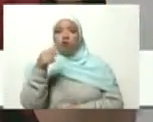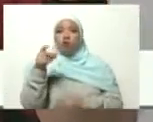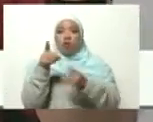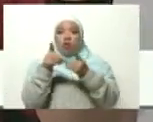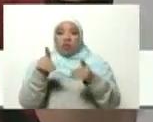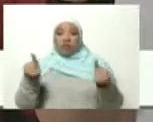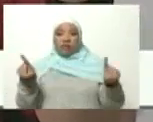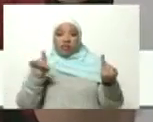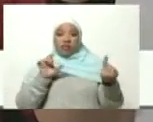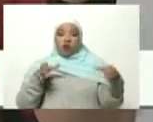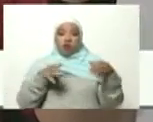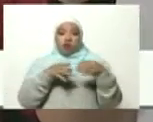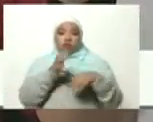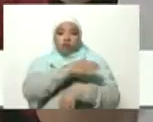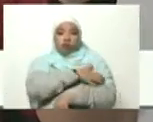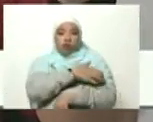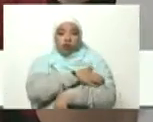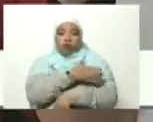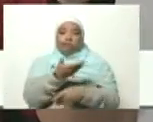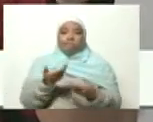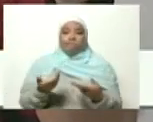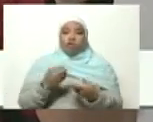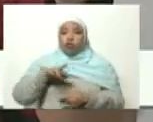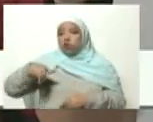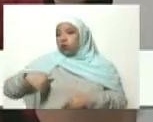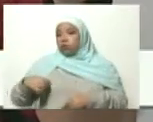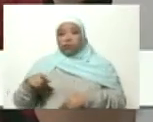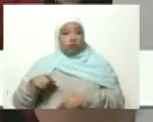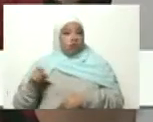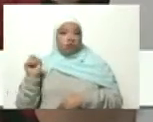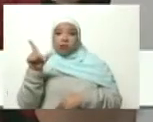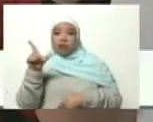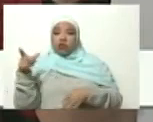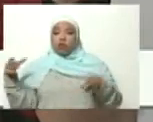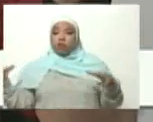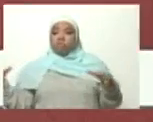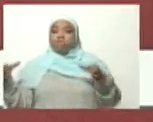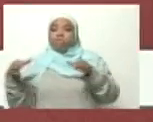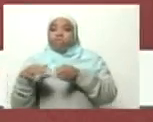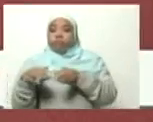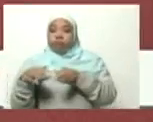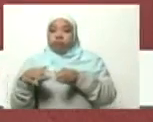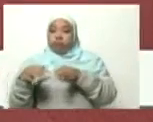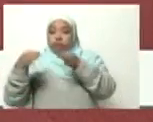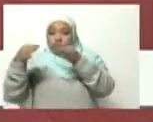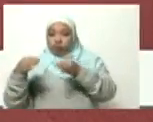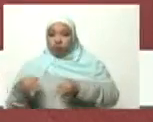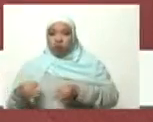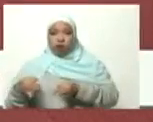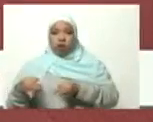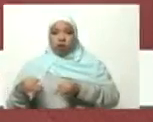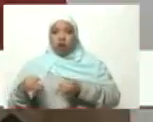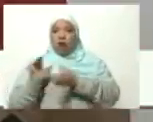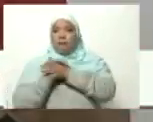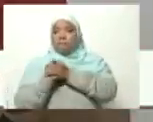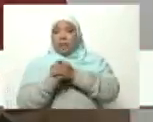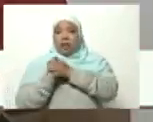chavismo está dividido. Dividido. Nosotros somos un bloque sólido, en cualquier